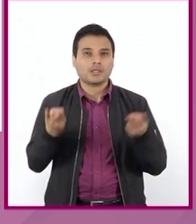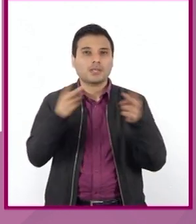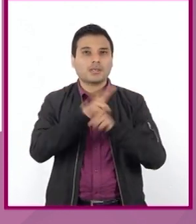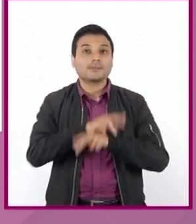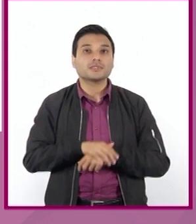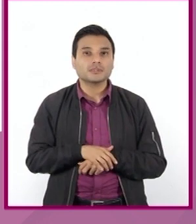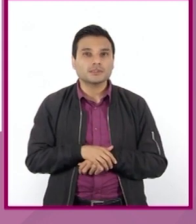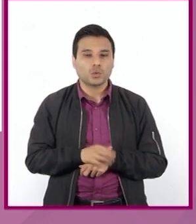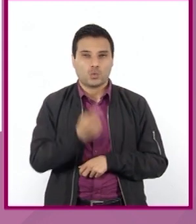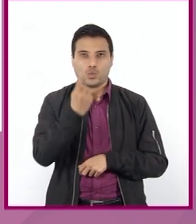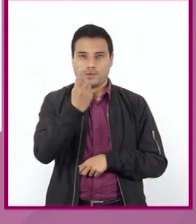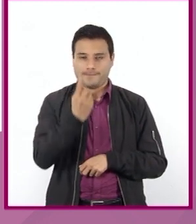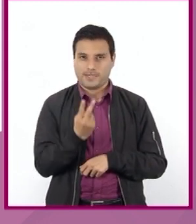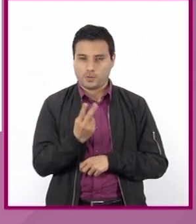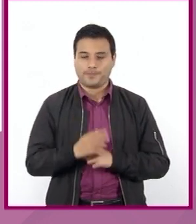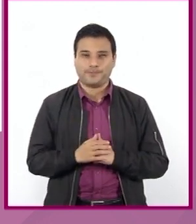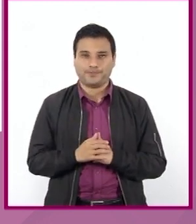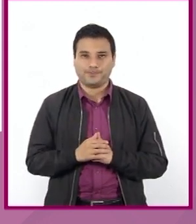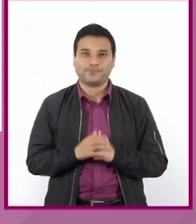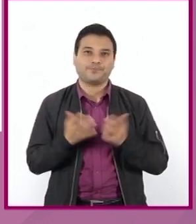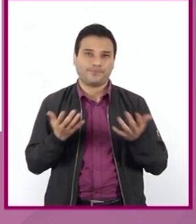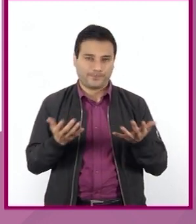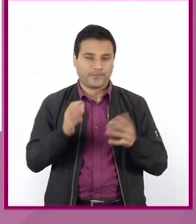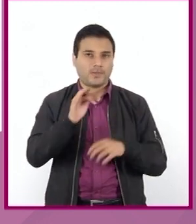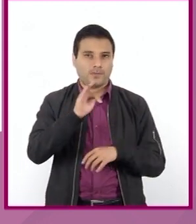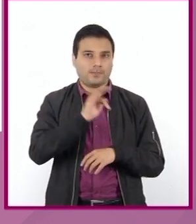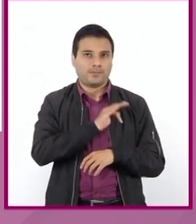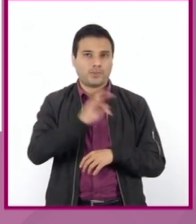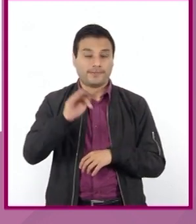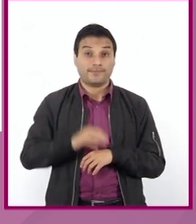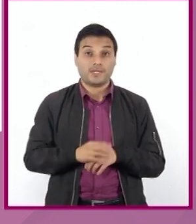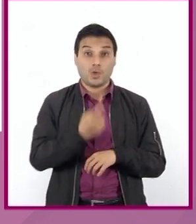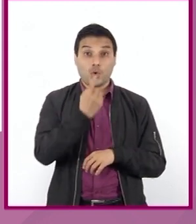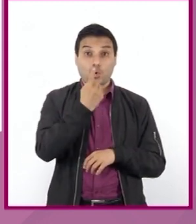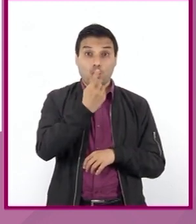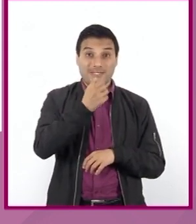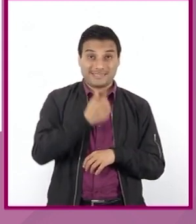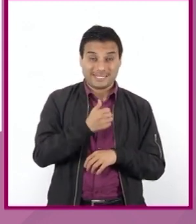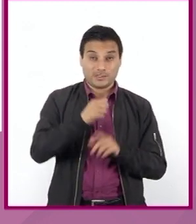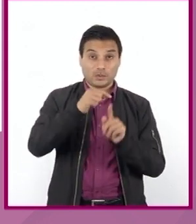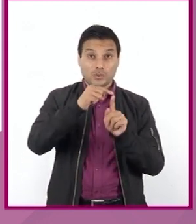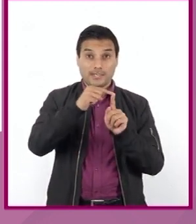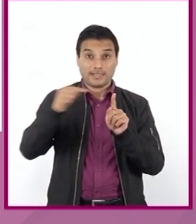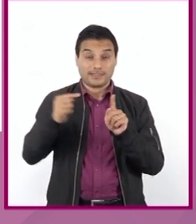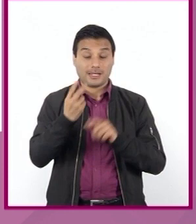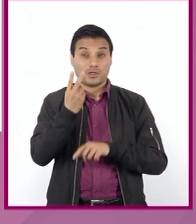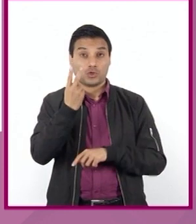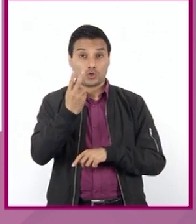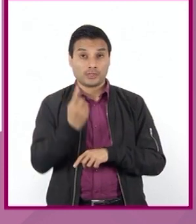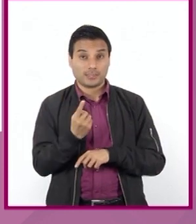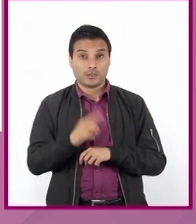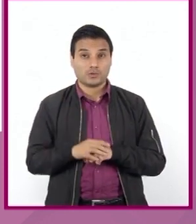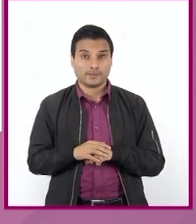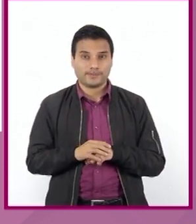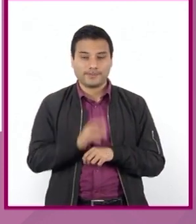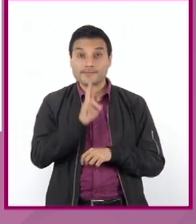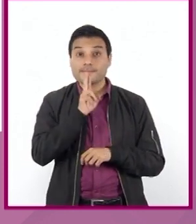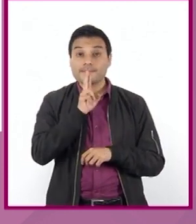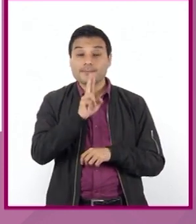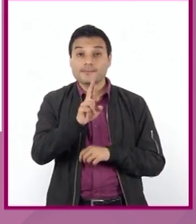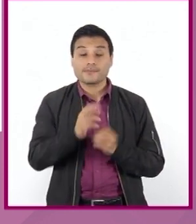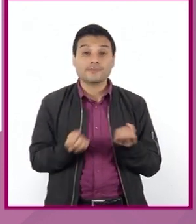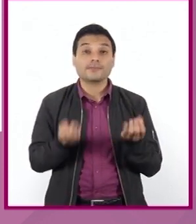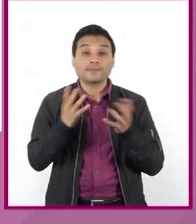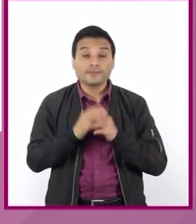es 1 medio. Entonces, 1 sexto entre 2 enteros tiene el mismo resultado